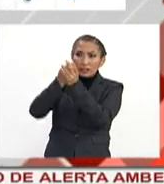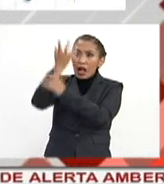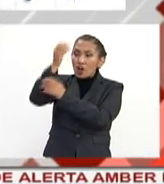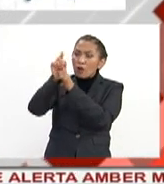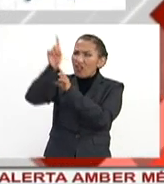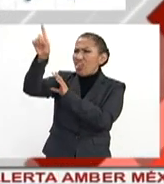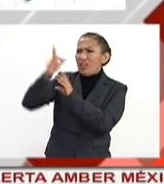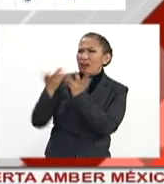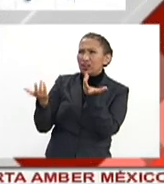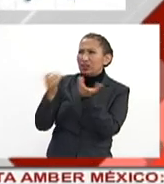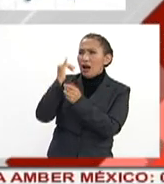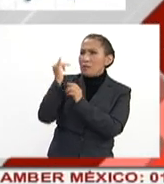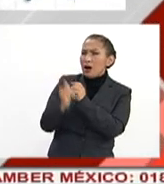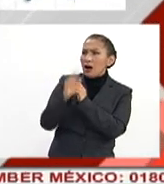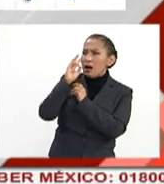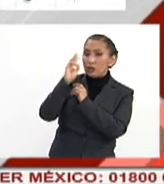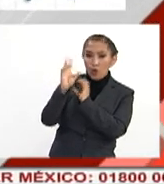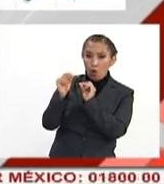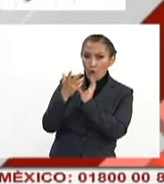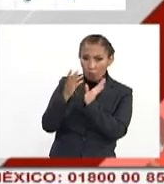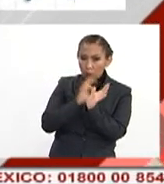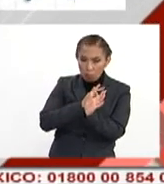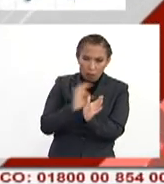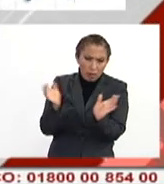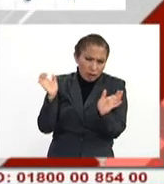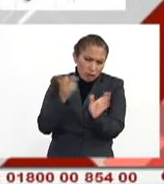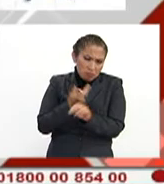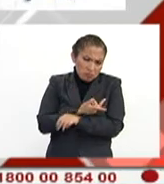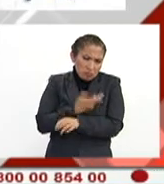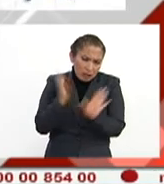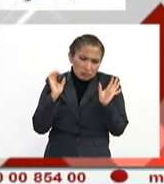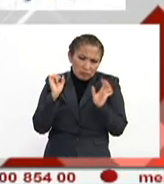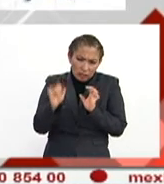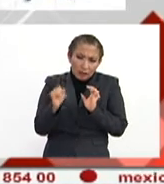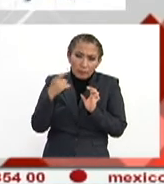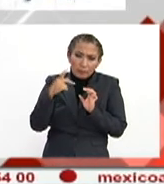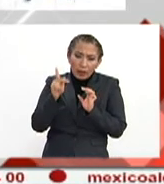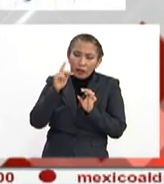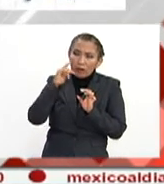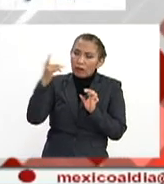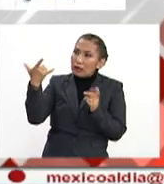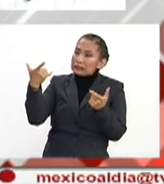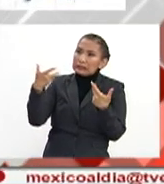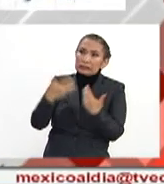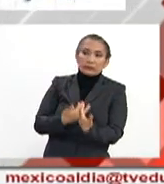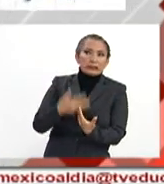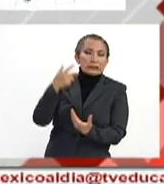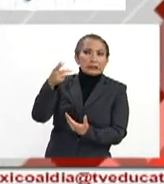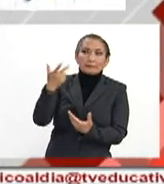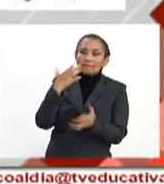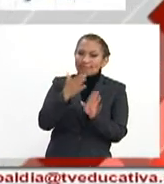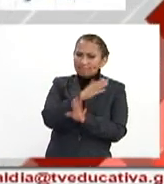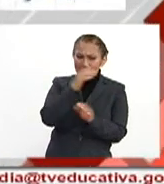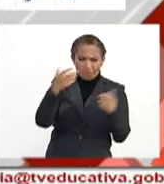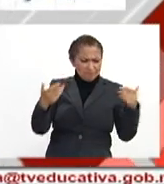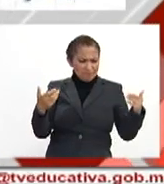anormal. Nadie había medido, no es porque no pueda pasar, no es porque no esté pasando, simplemente no coincide con el